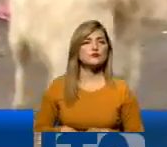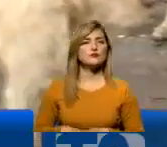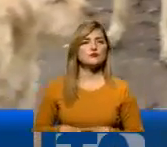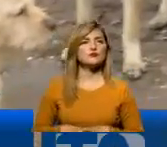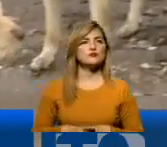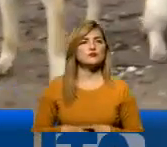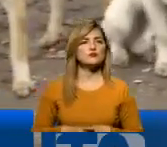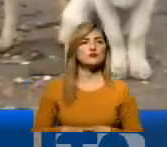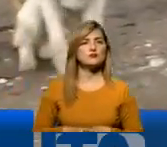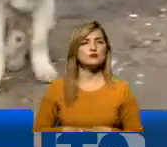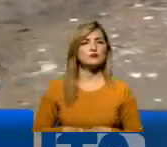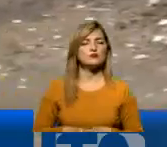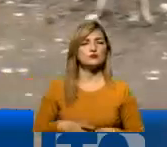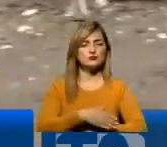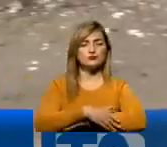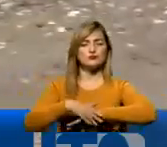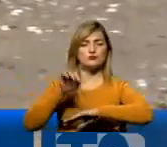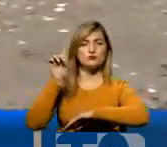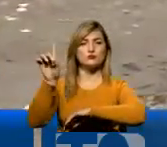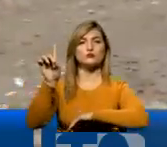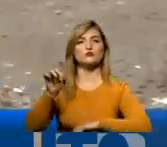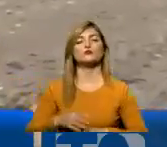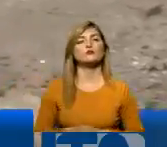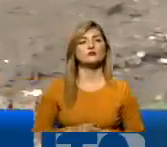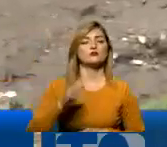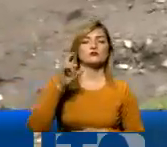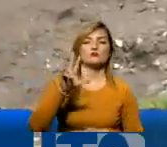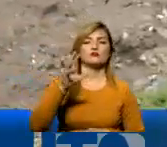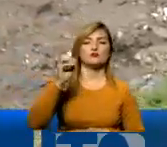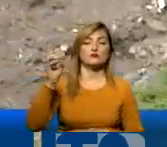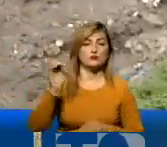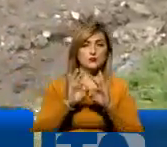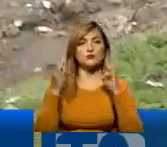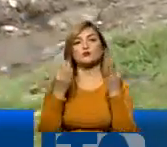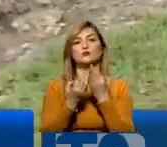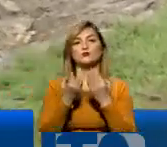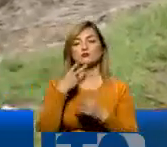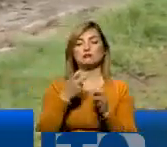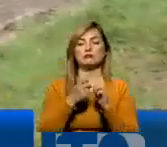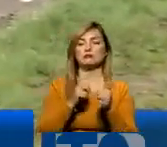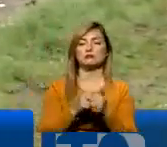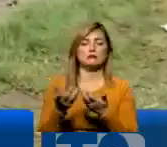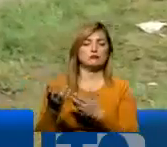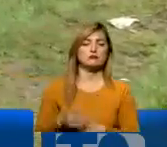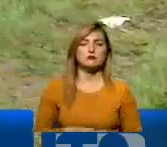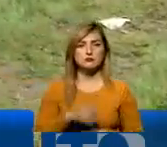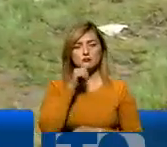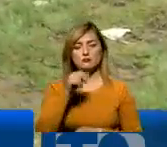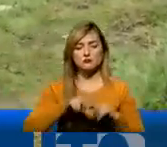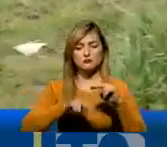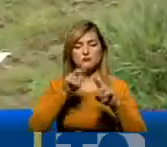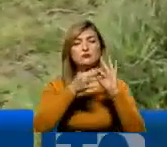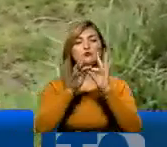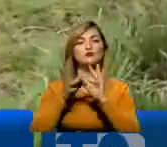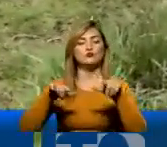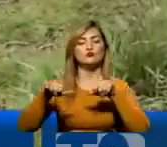también la calle D. Como ya lo mencionábamos, son 300 familias que se ven afectadas por la falta de obras en